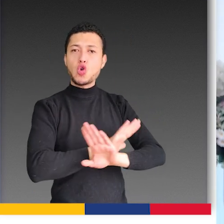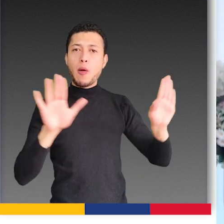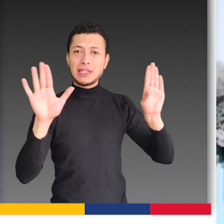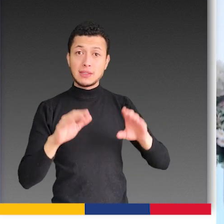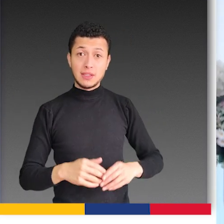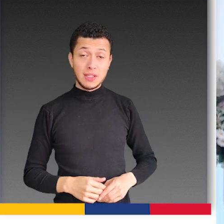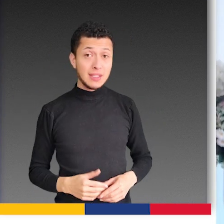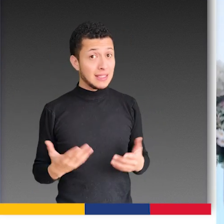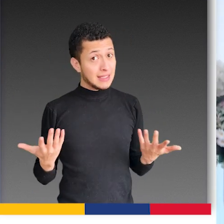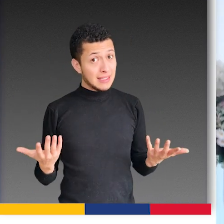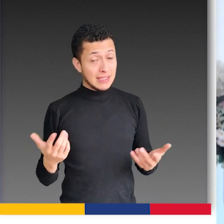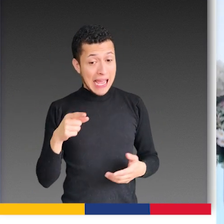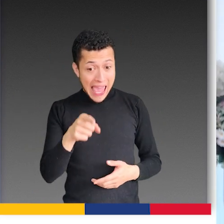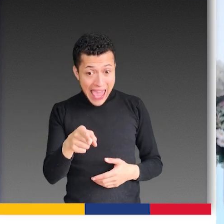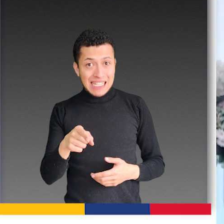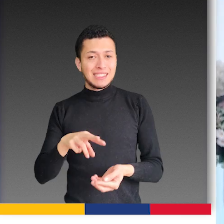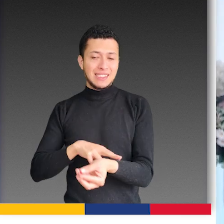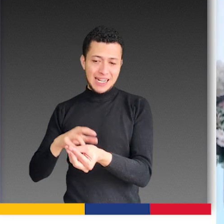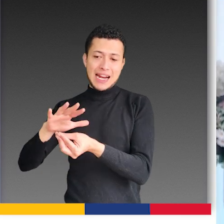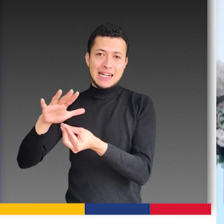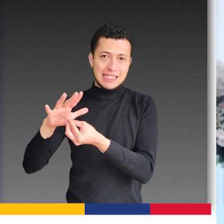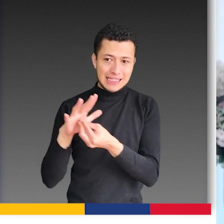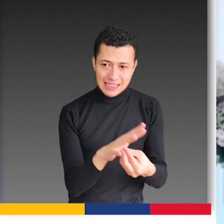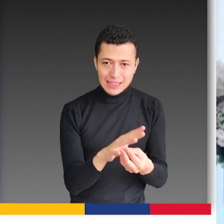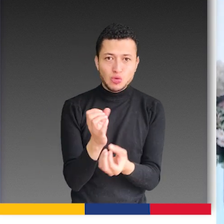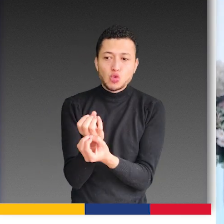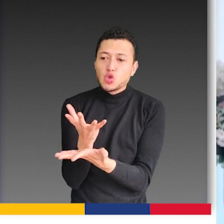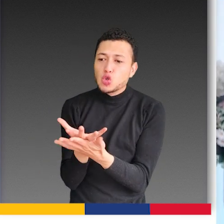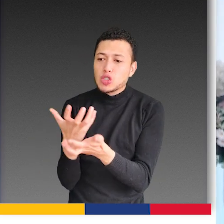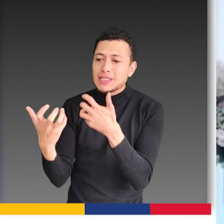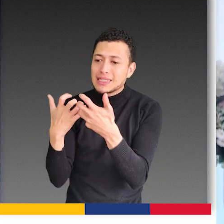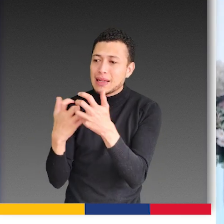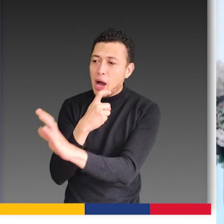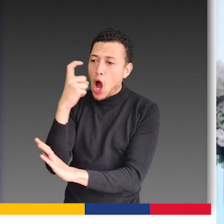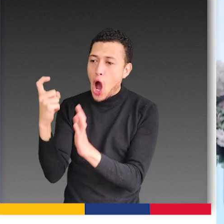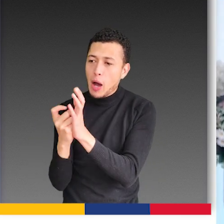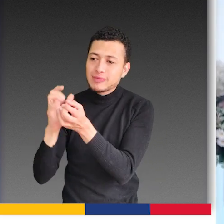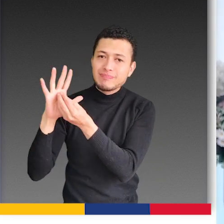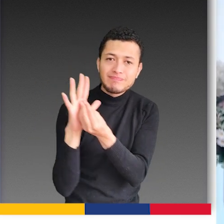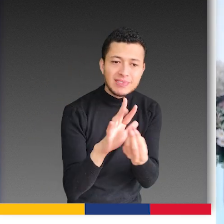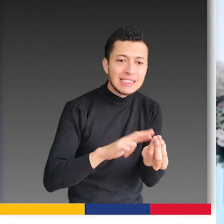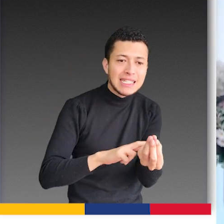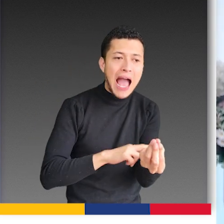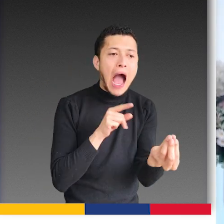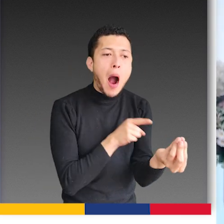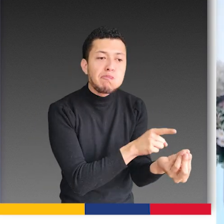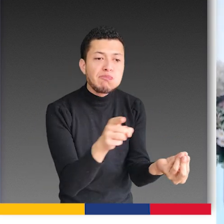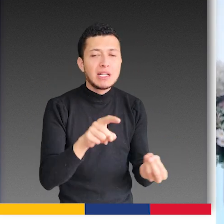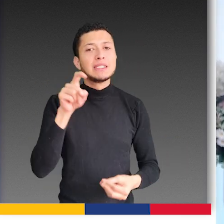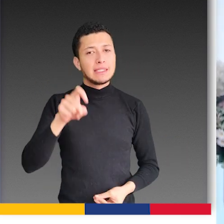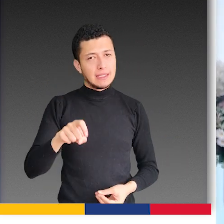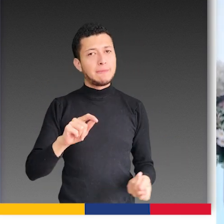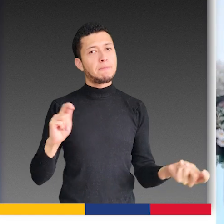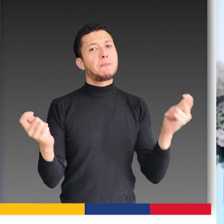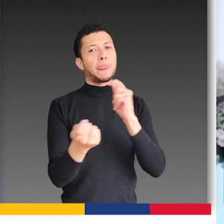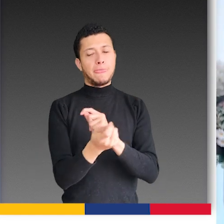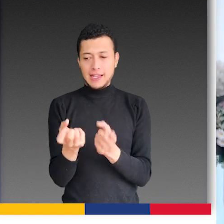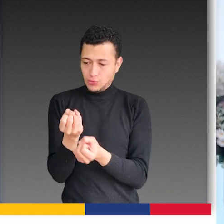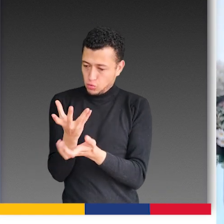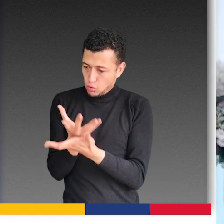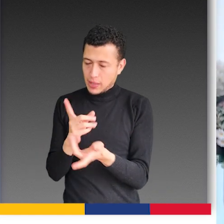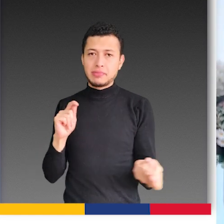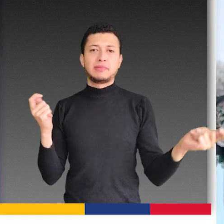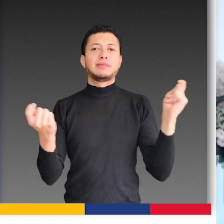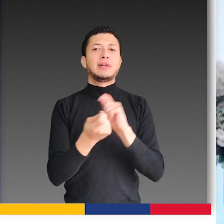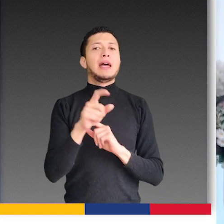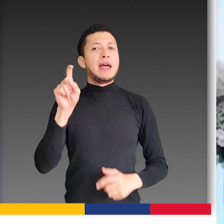esa supremacía blanca. De eso estamos hablando cuando hablamos de racismo sistémico, de racismo estructural. Y entonces